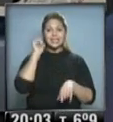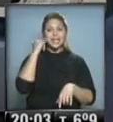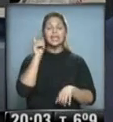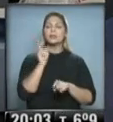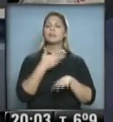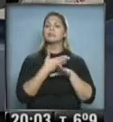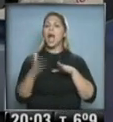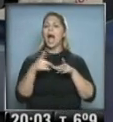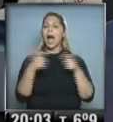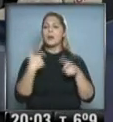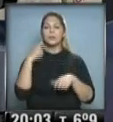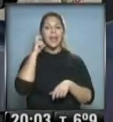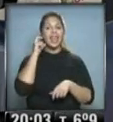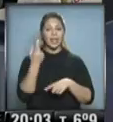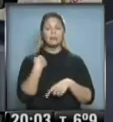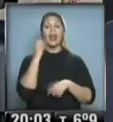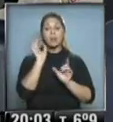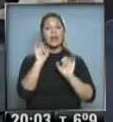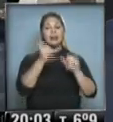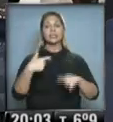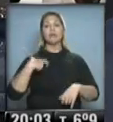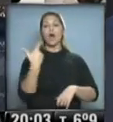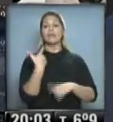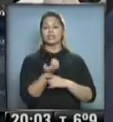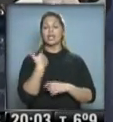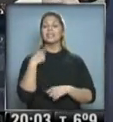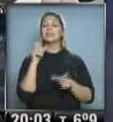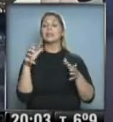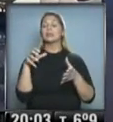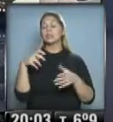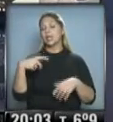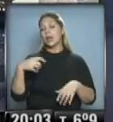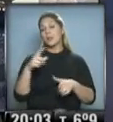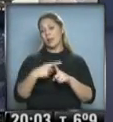edad para ser aceptado por las obras sociales y prepagas.